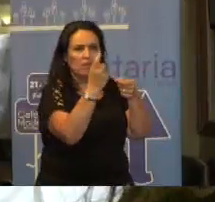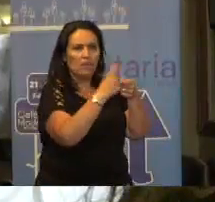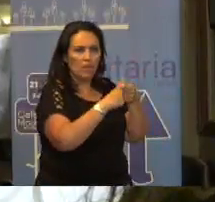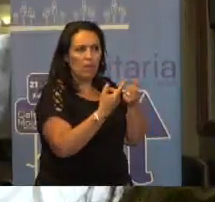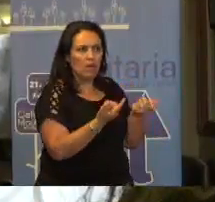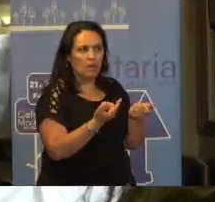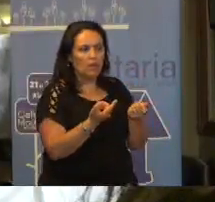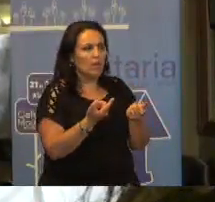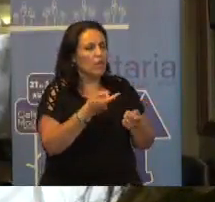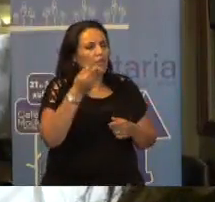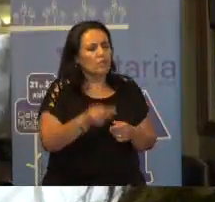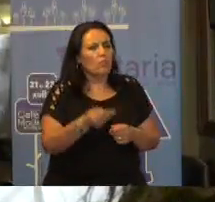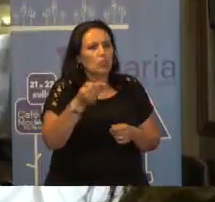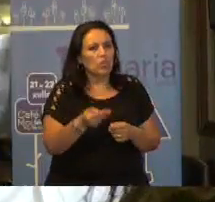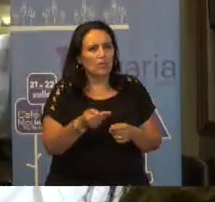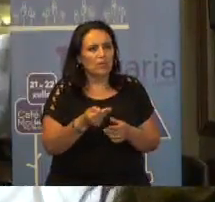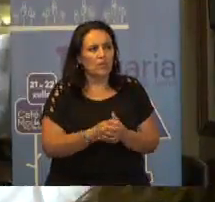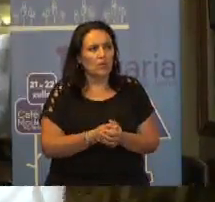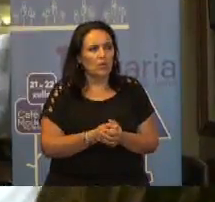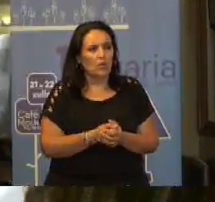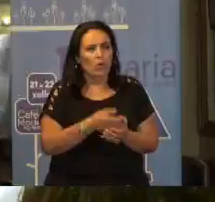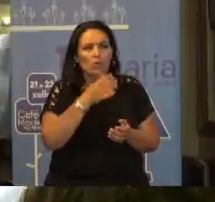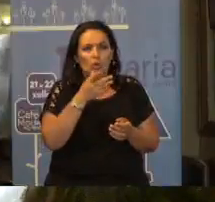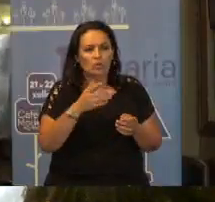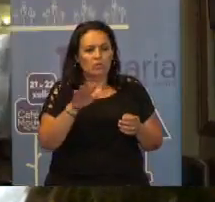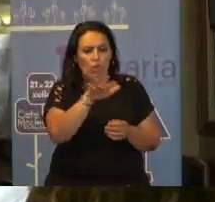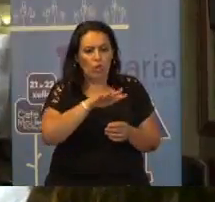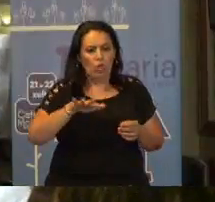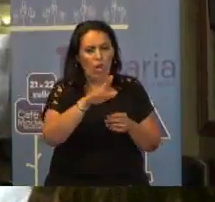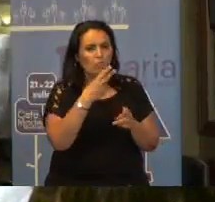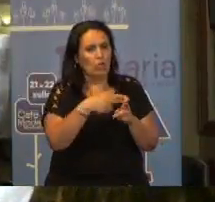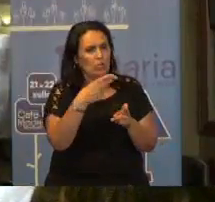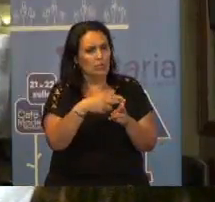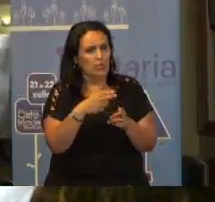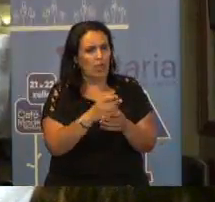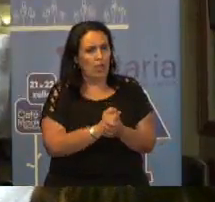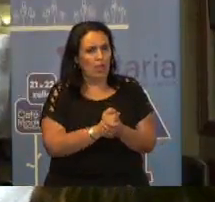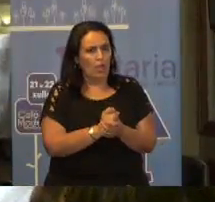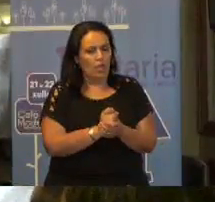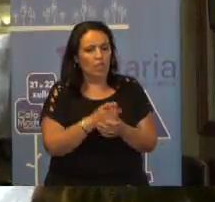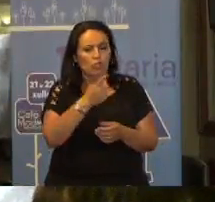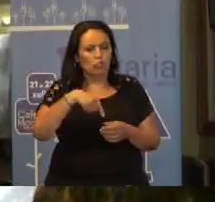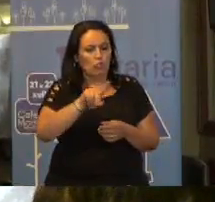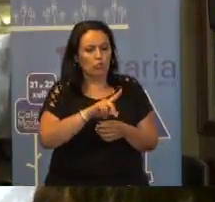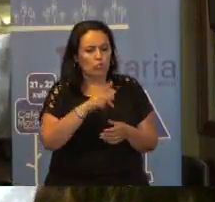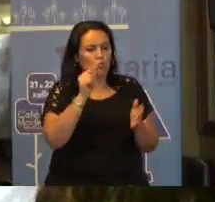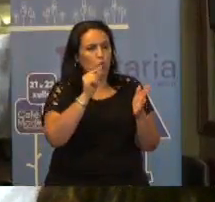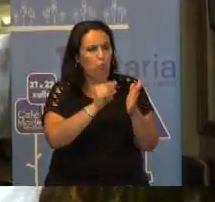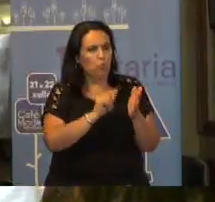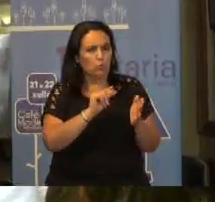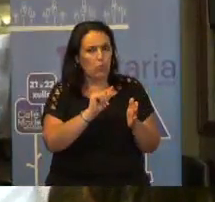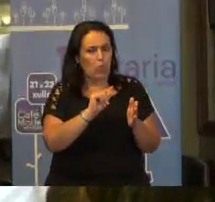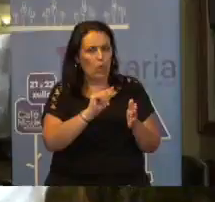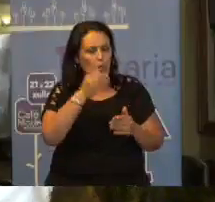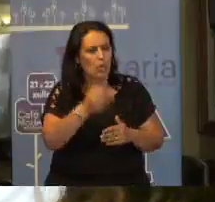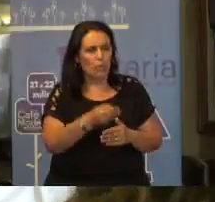se sinta dentro do espazo político, e efectivamente esa ten que ser a nosa clave. Si é certo que moitas veces